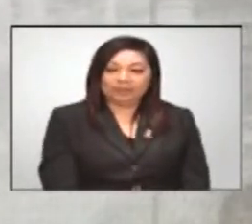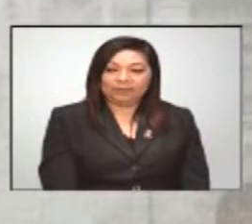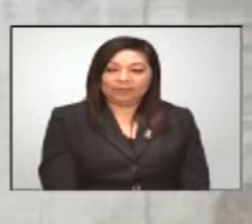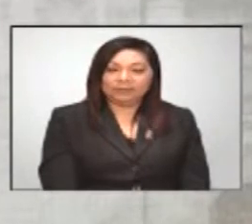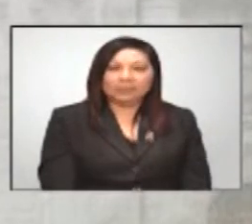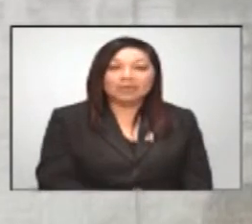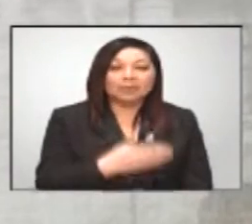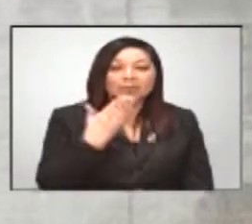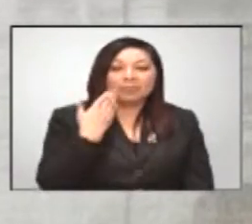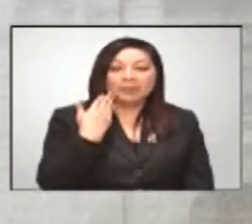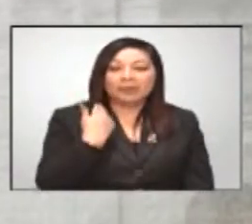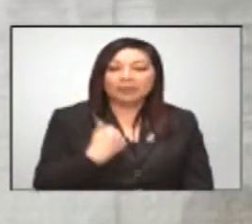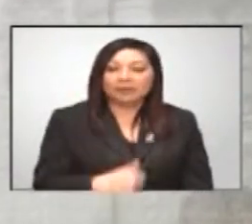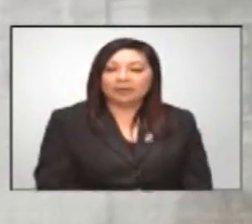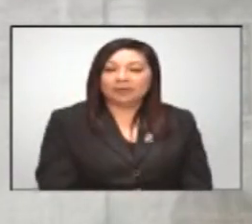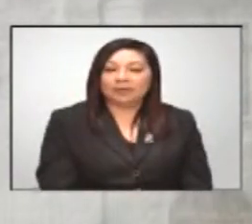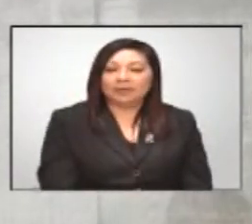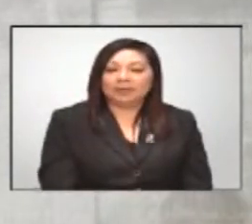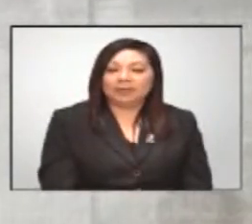En blanco.